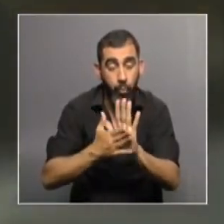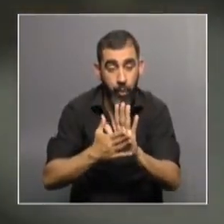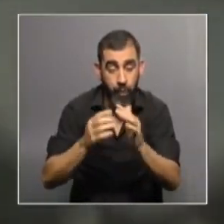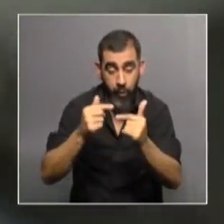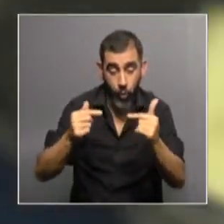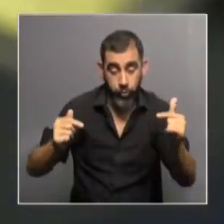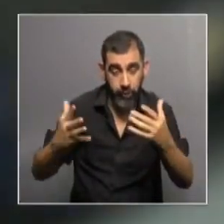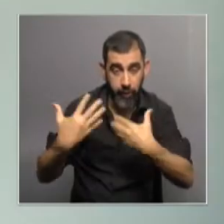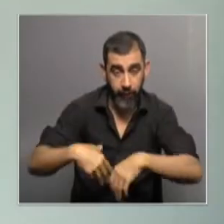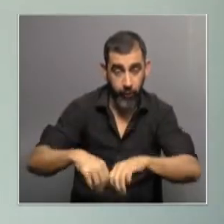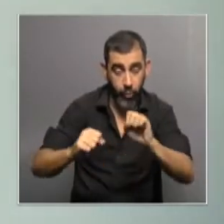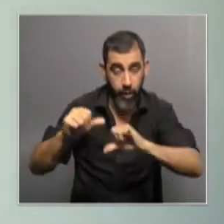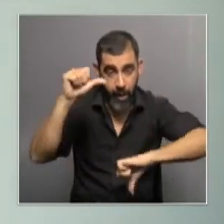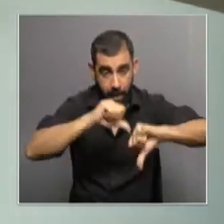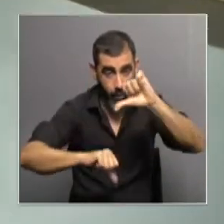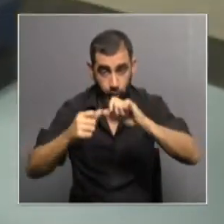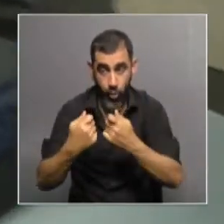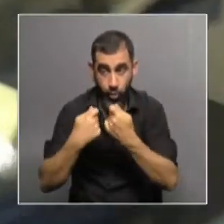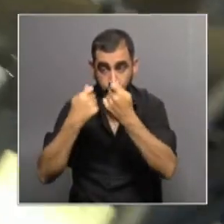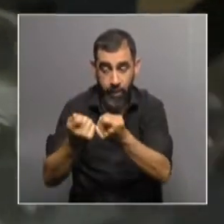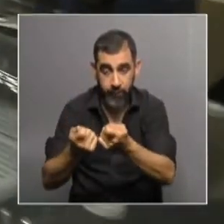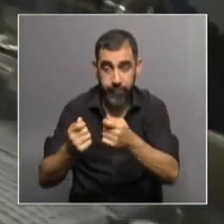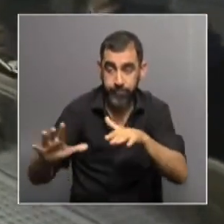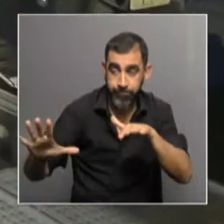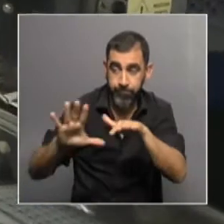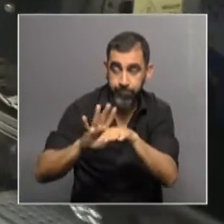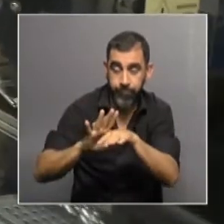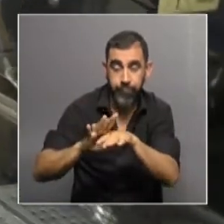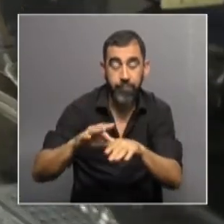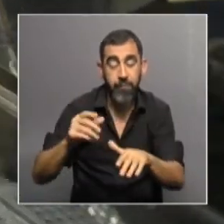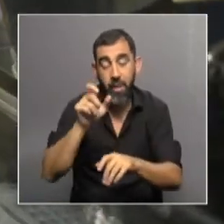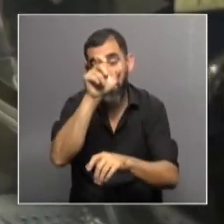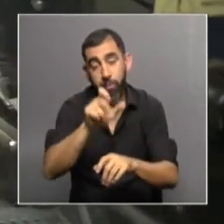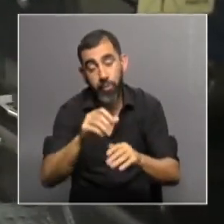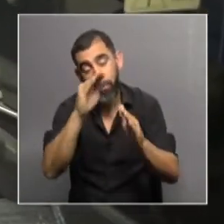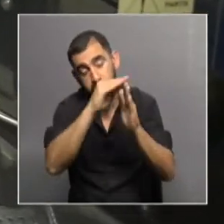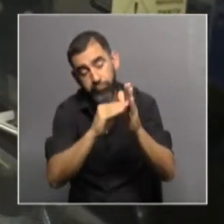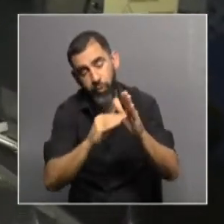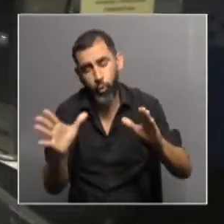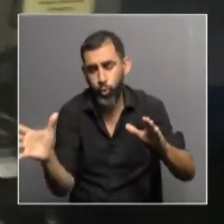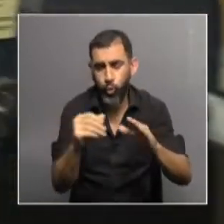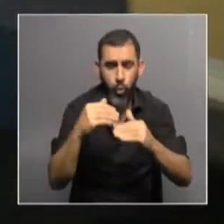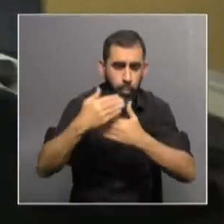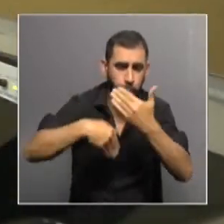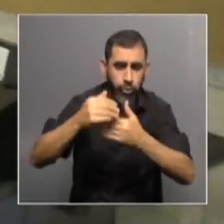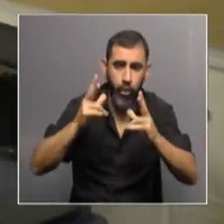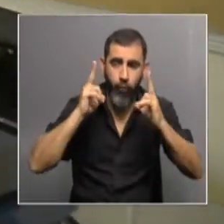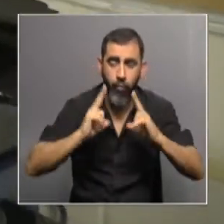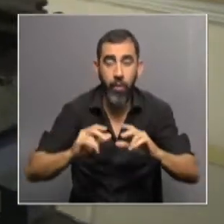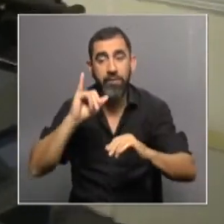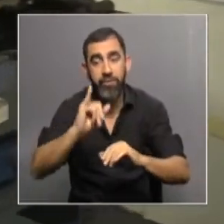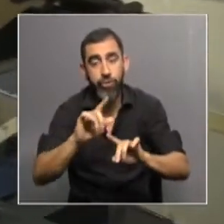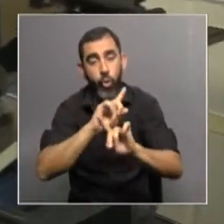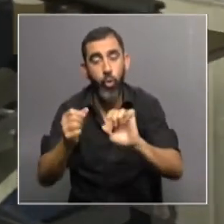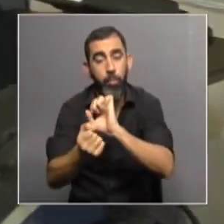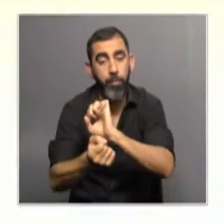resolver que aporta el laboratorio biológico contra los perfiles genéticos de todos los procesados y formalizados con y